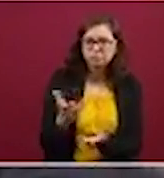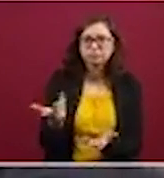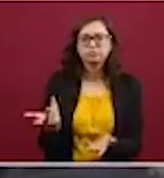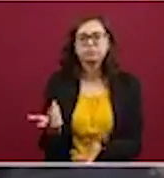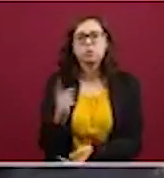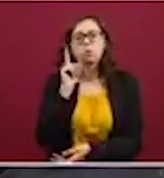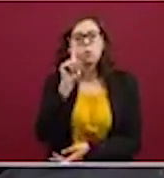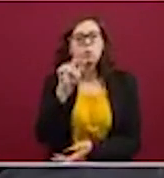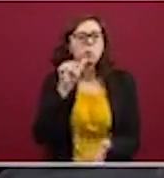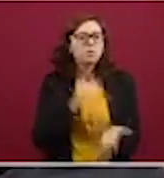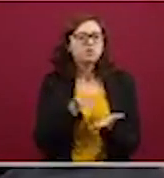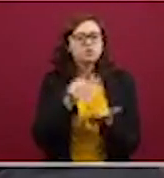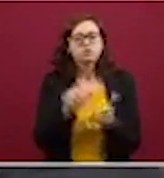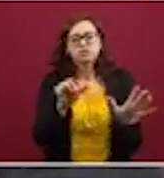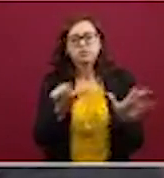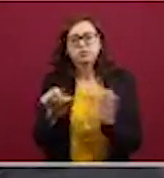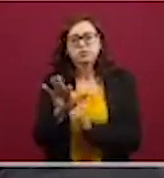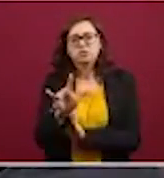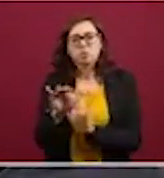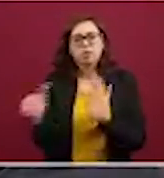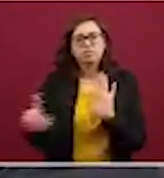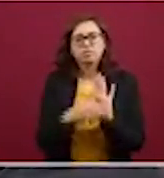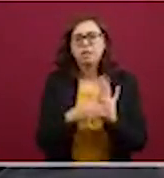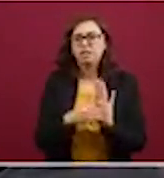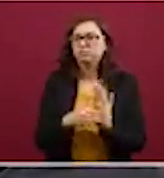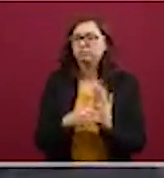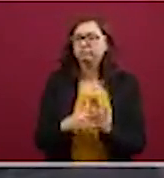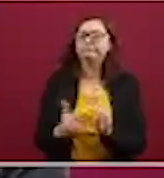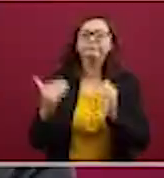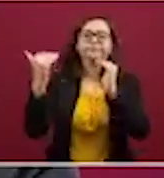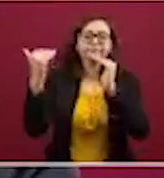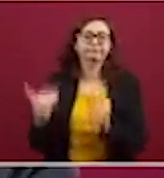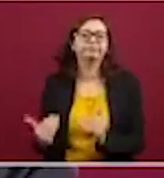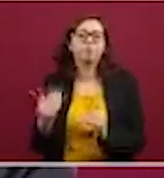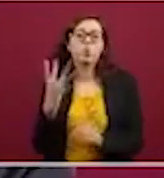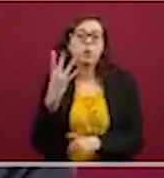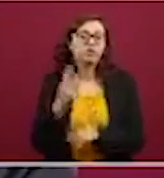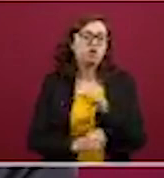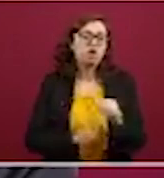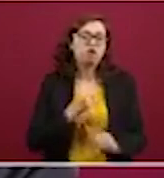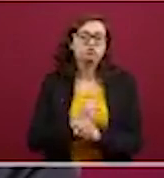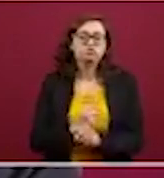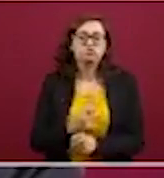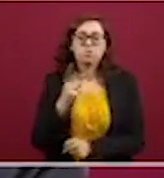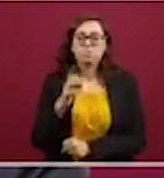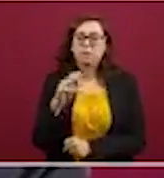un millón 650 mil barriles en cuatro años